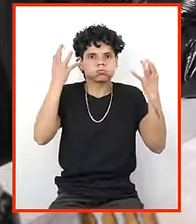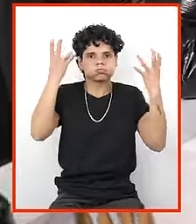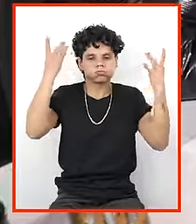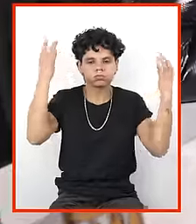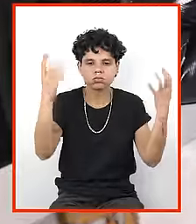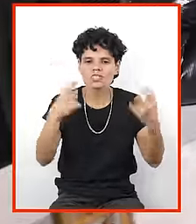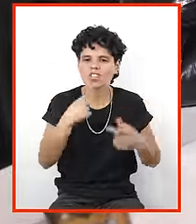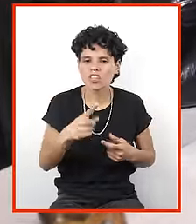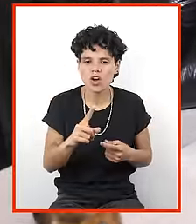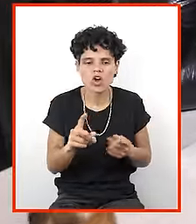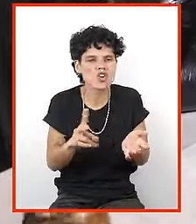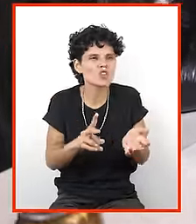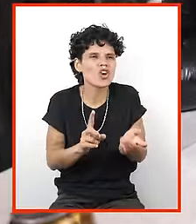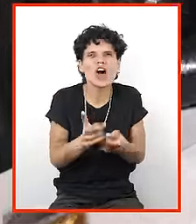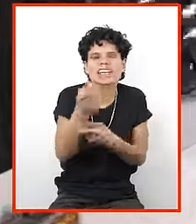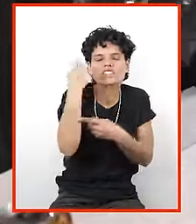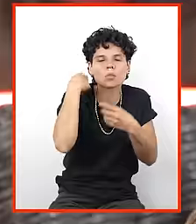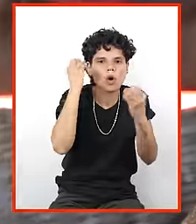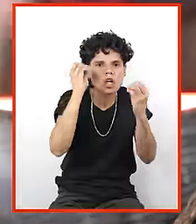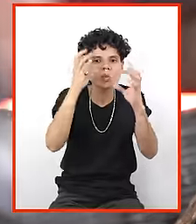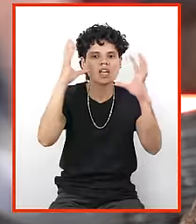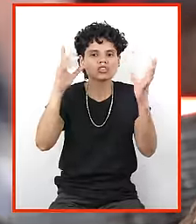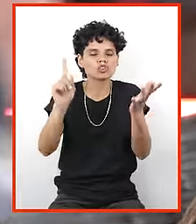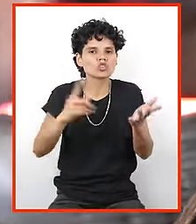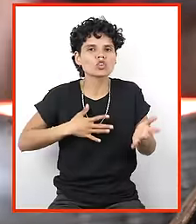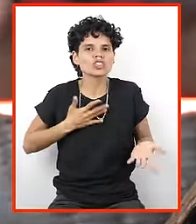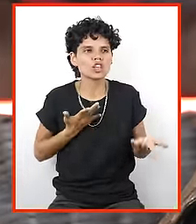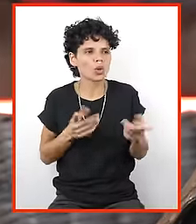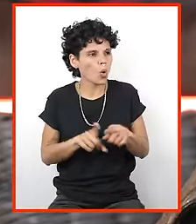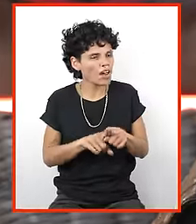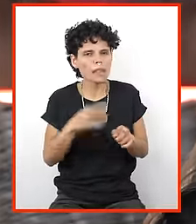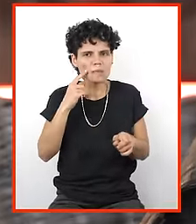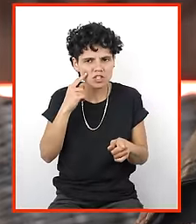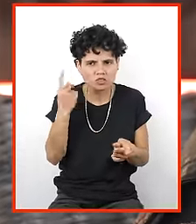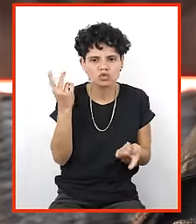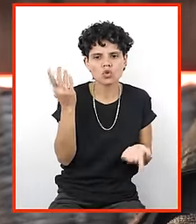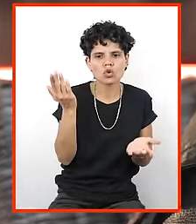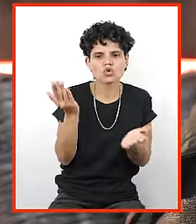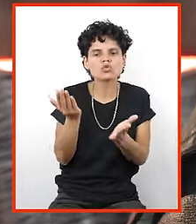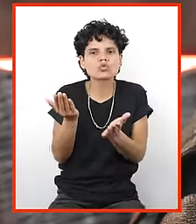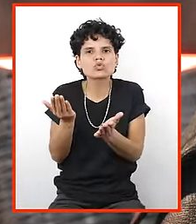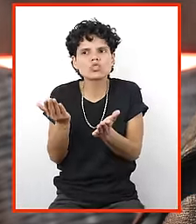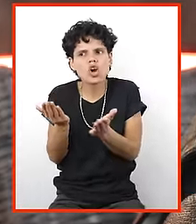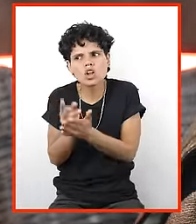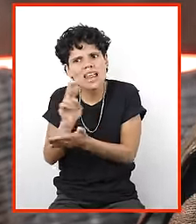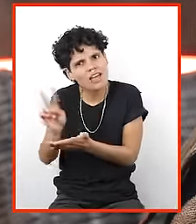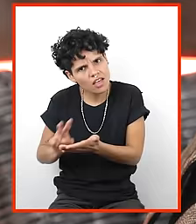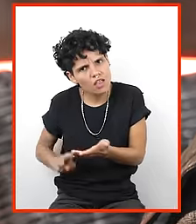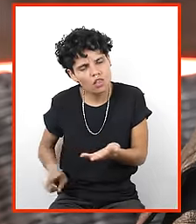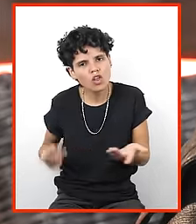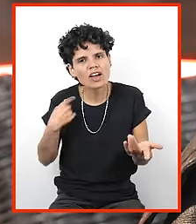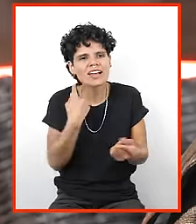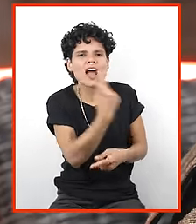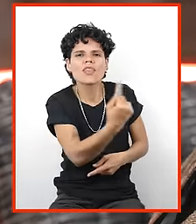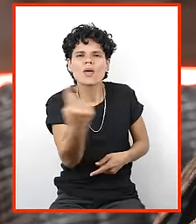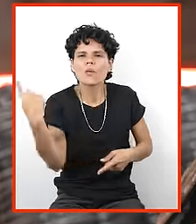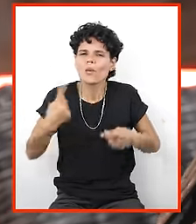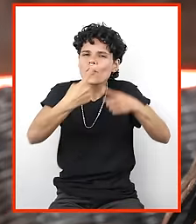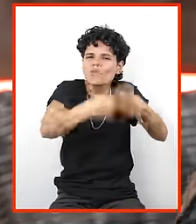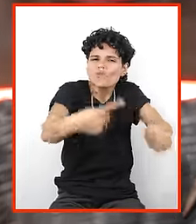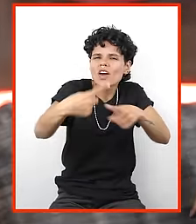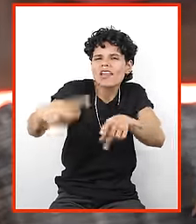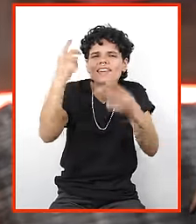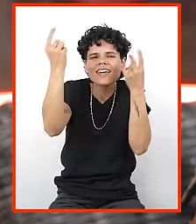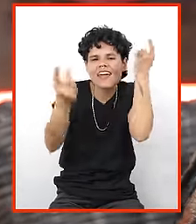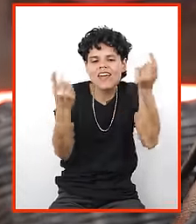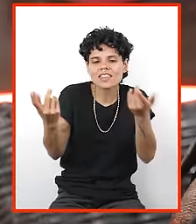más que de iluminación, yo lo digo de talla, sino que siento y he estudiado que los procesos creativos de cada quien son diferentes. Yo personalmente es como